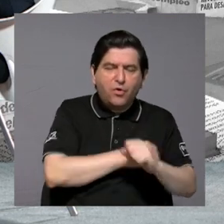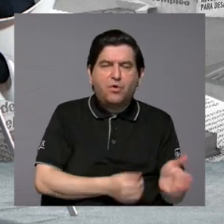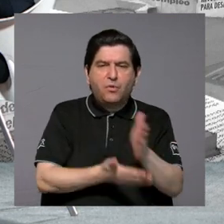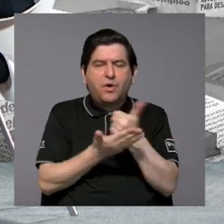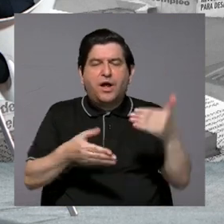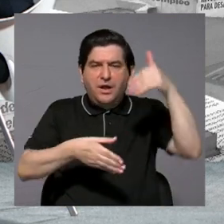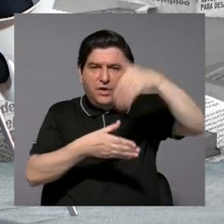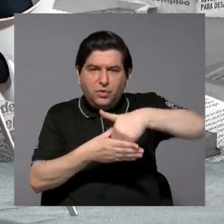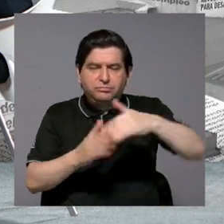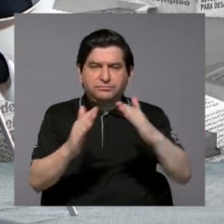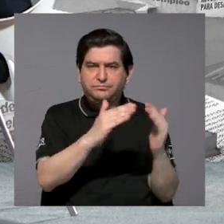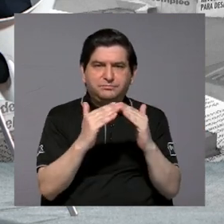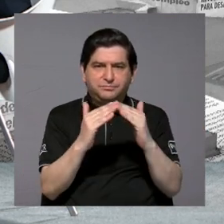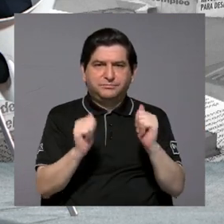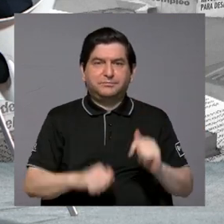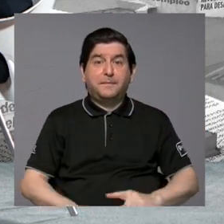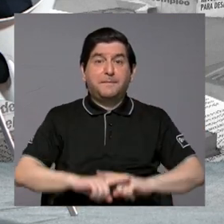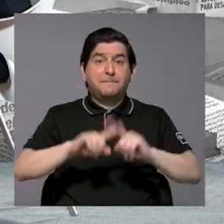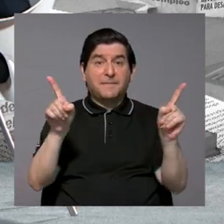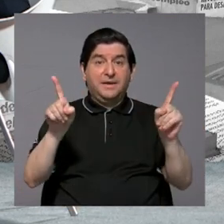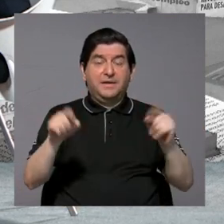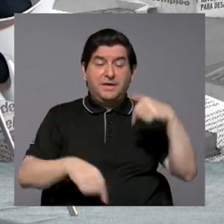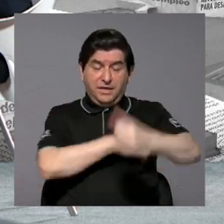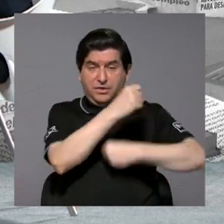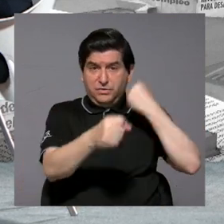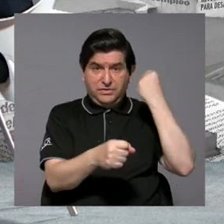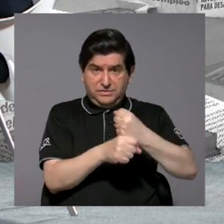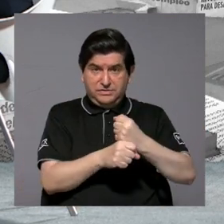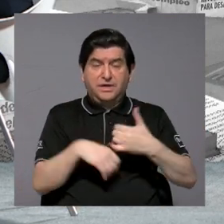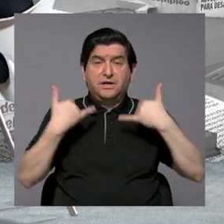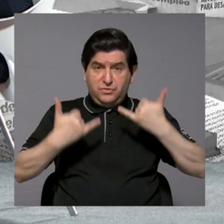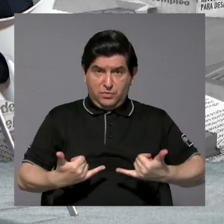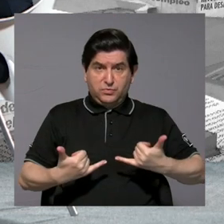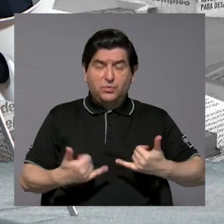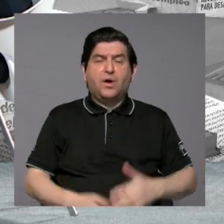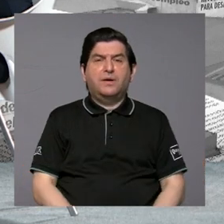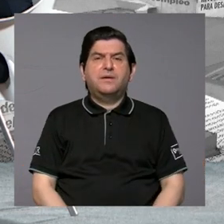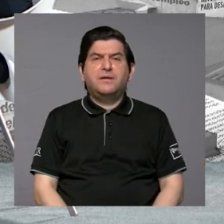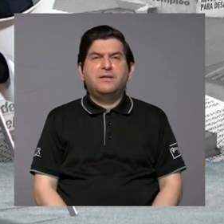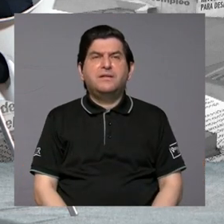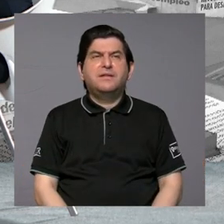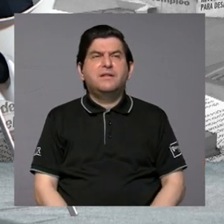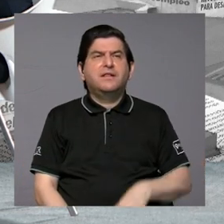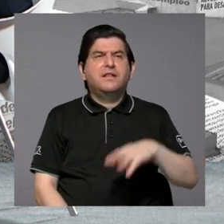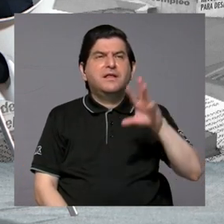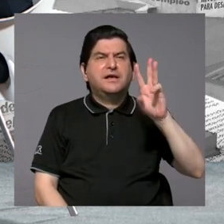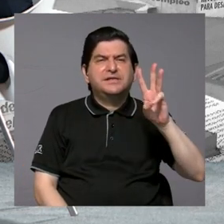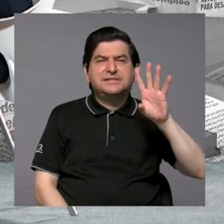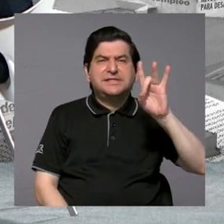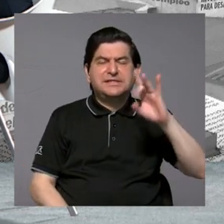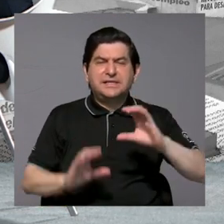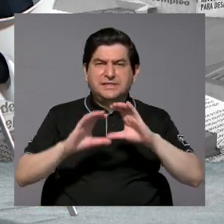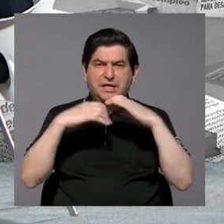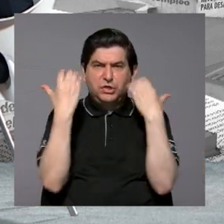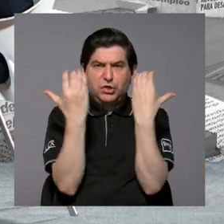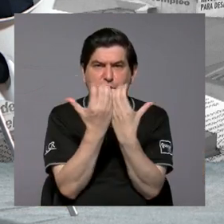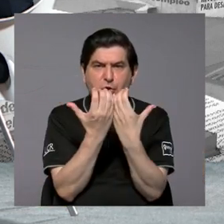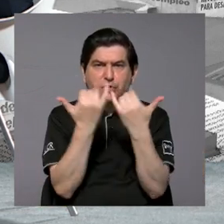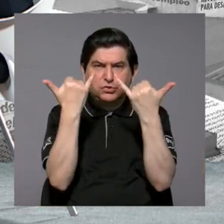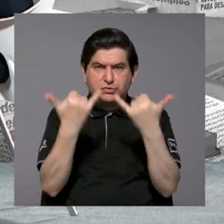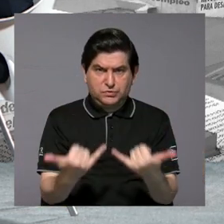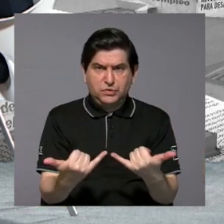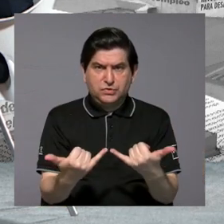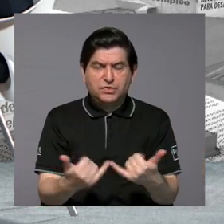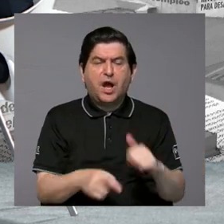comunidad pero aún así para este año actualmente llevamos unos 68 comités ya que están en